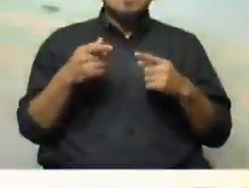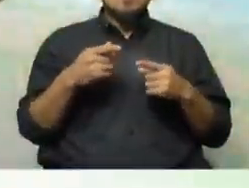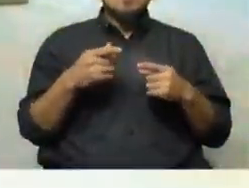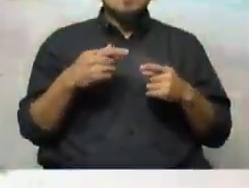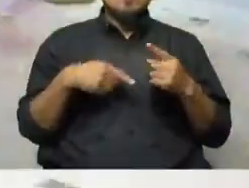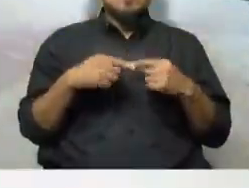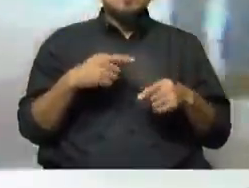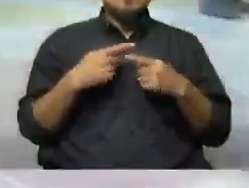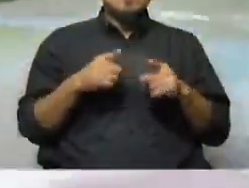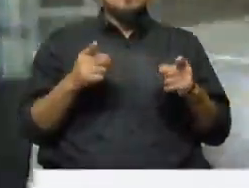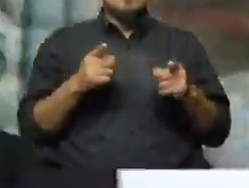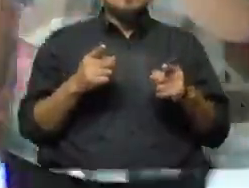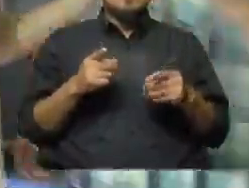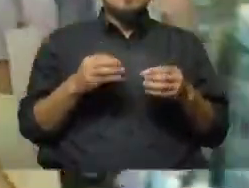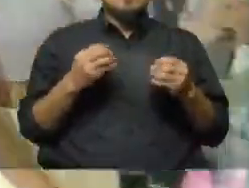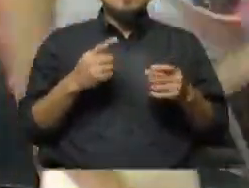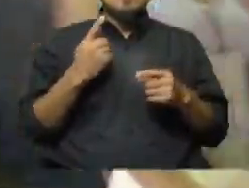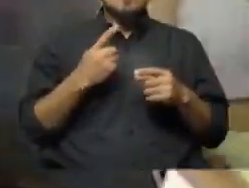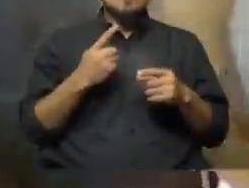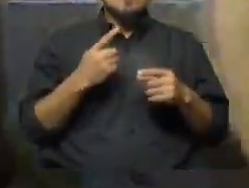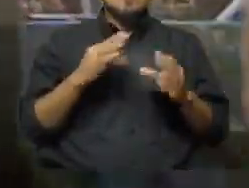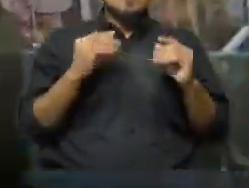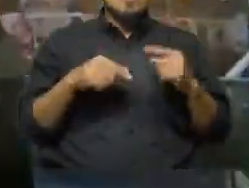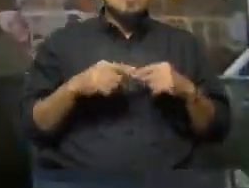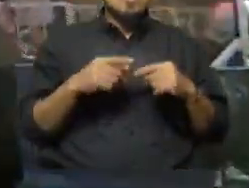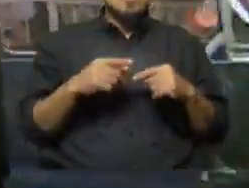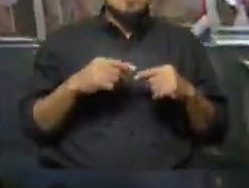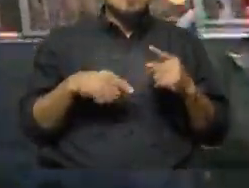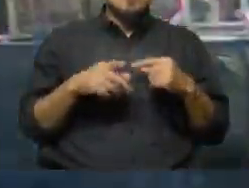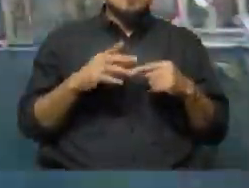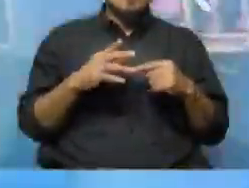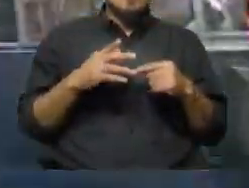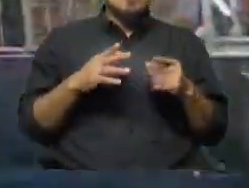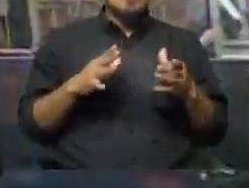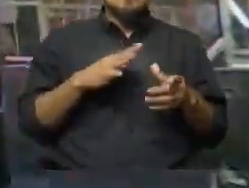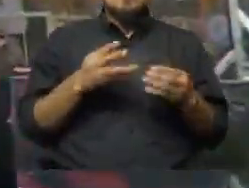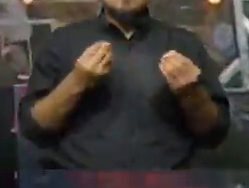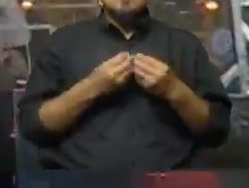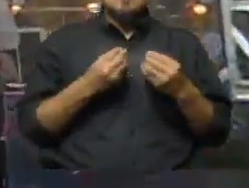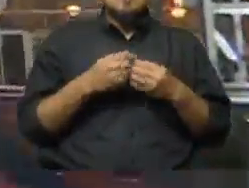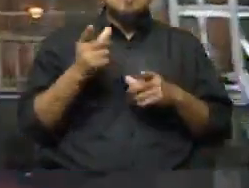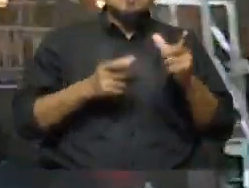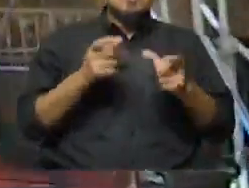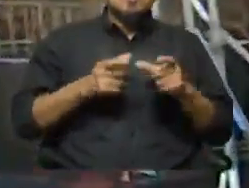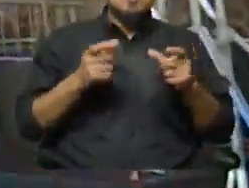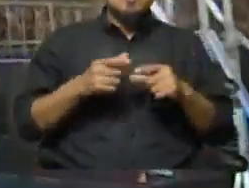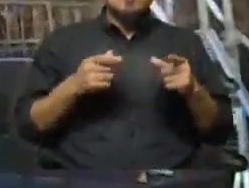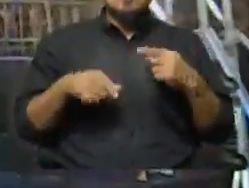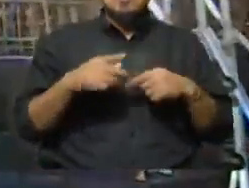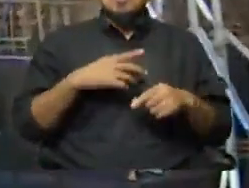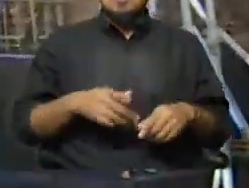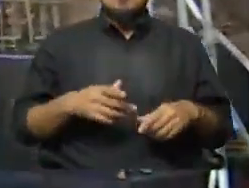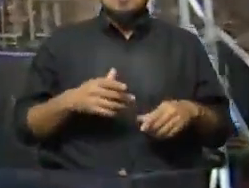concurso de otro lado. Por una noche te convertís en jurado y mucha gente que hasta el año pasado estaba desfilando, por